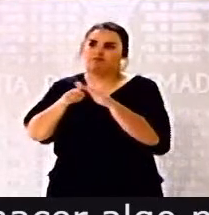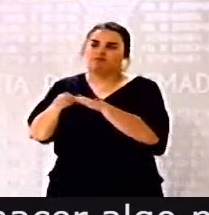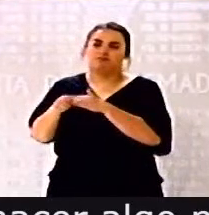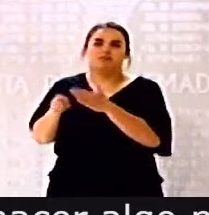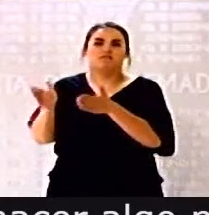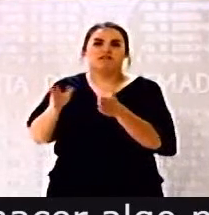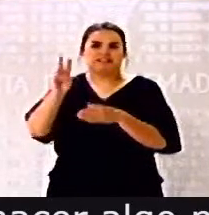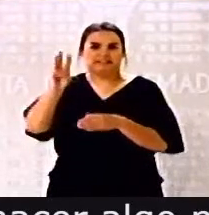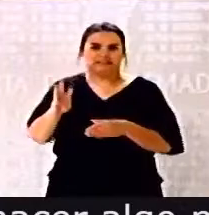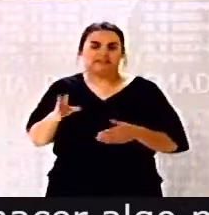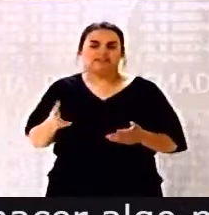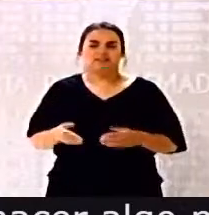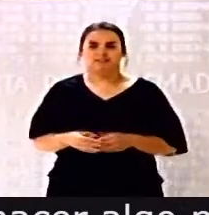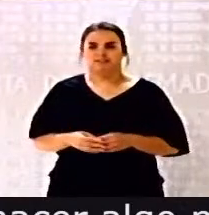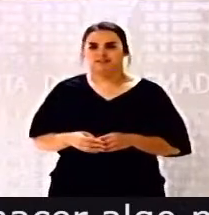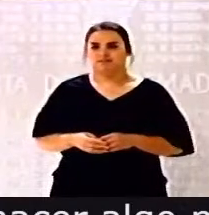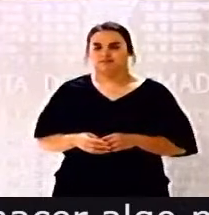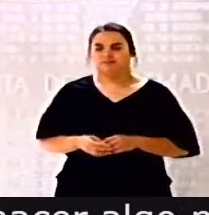a fase 3.